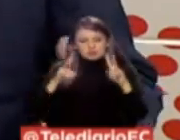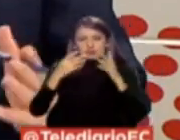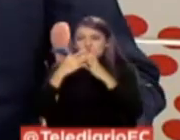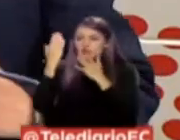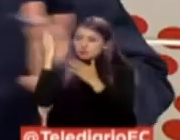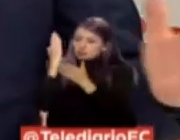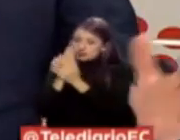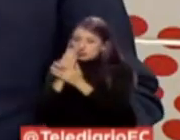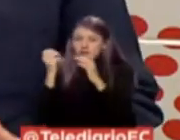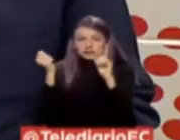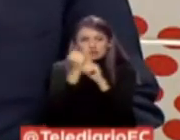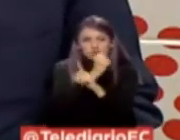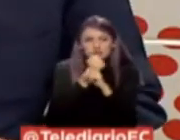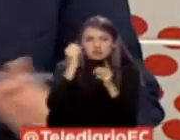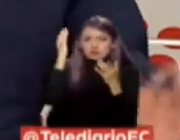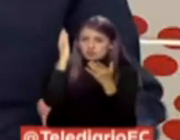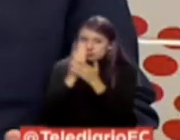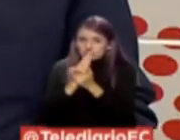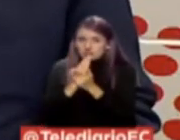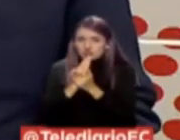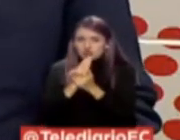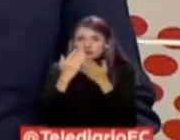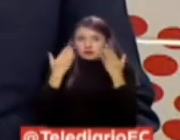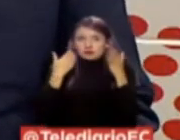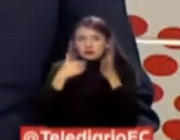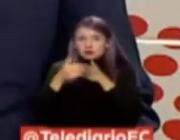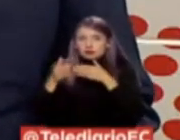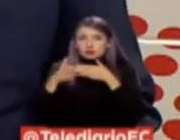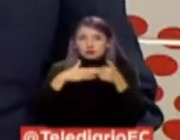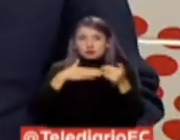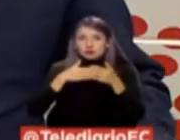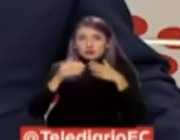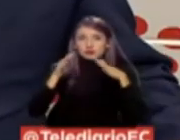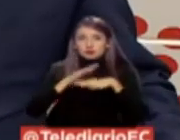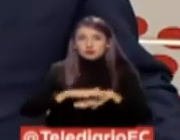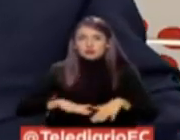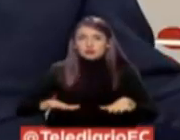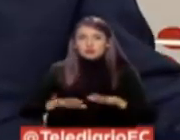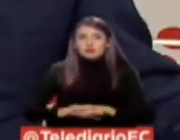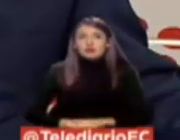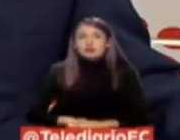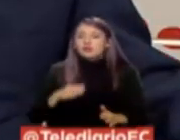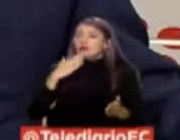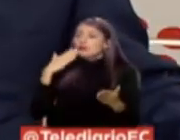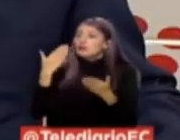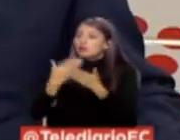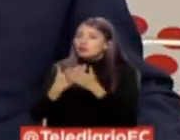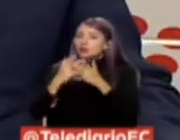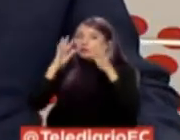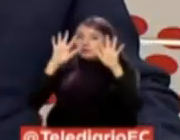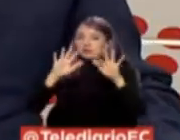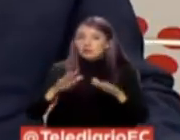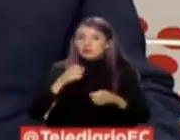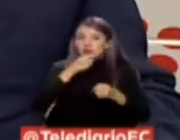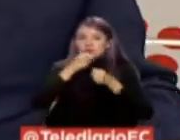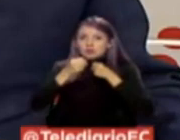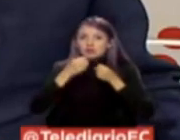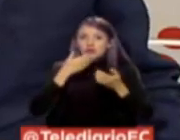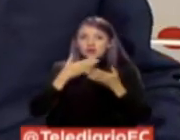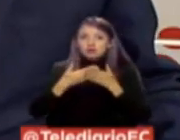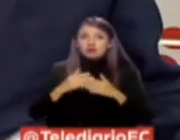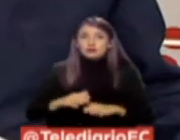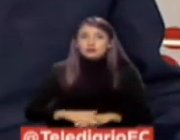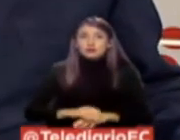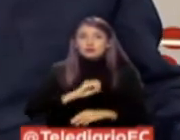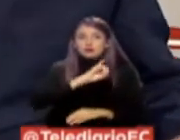contra el comportamiento salvaje, donde quiera que éste se encuentre. Gracias por estar aquí esta mañana. Muy amable, gracias. Juan